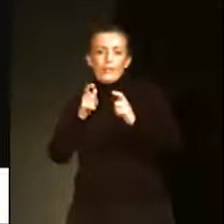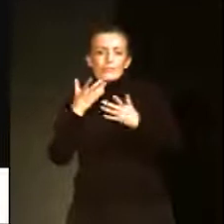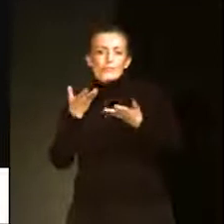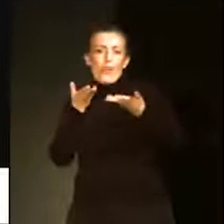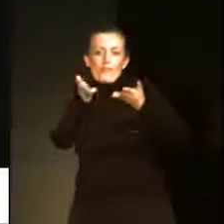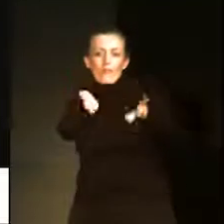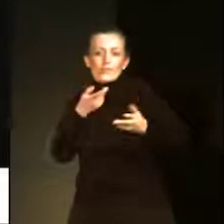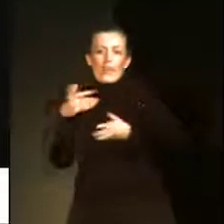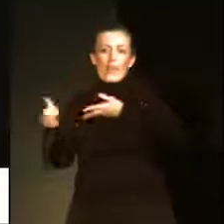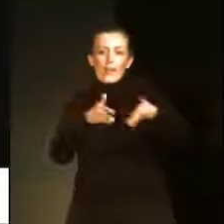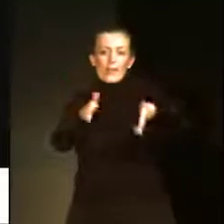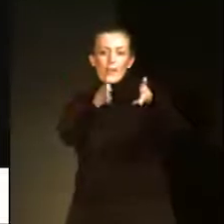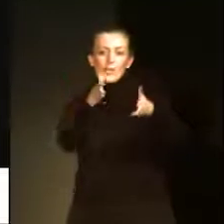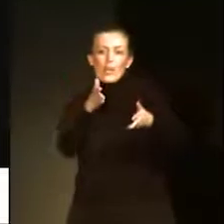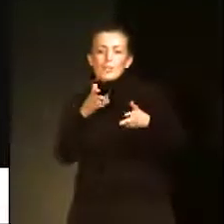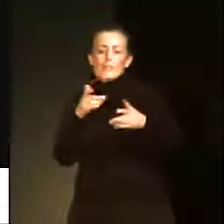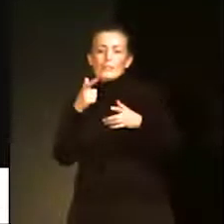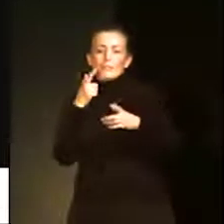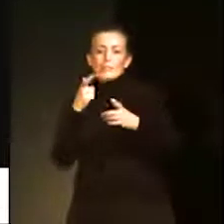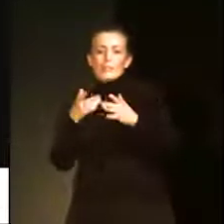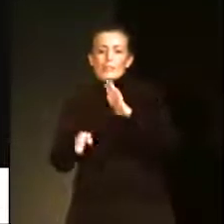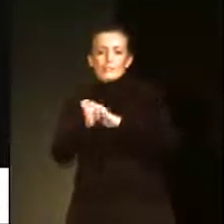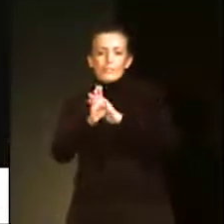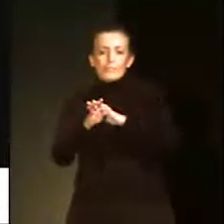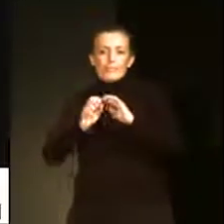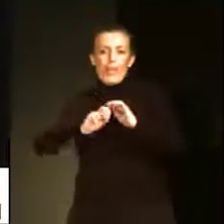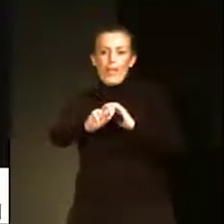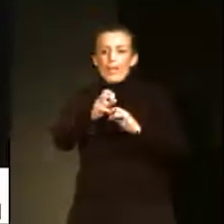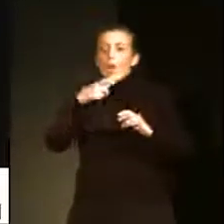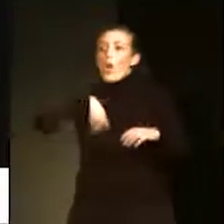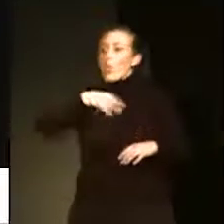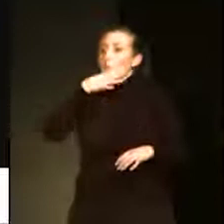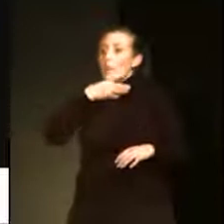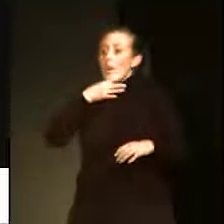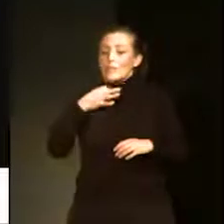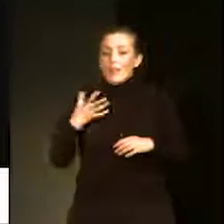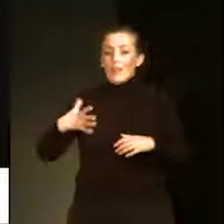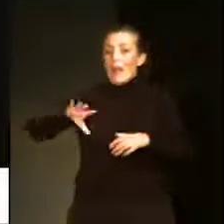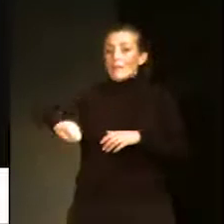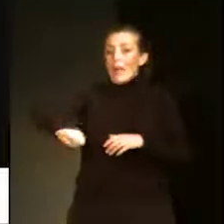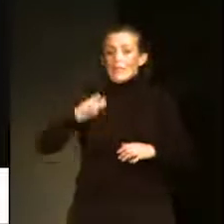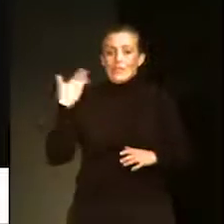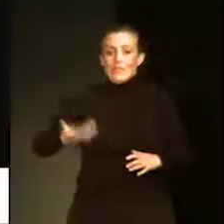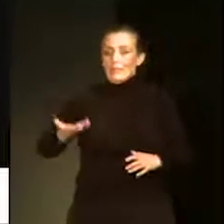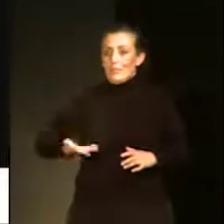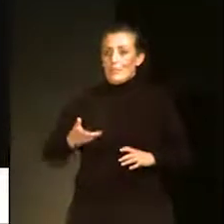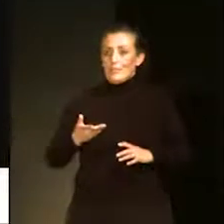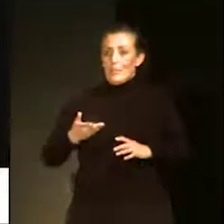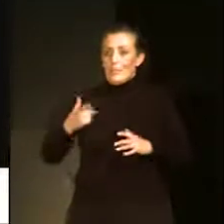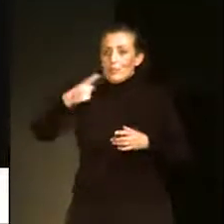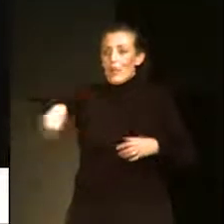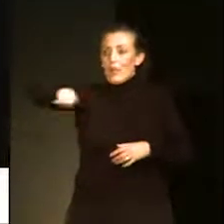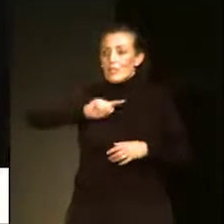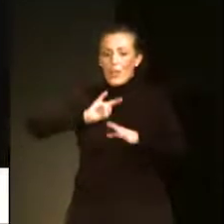les ofrezcamos caminos en los que poder transitar. Así que, desde esta tarde, vuestra mano es fundamental para que ellos y